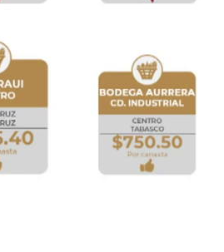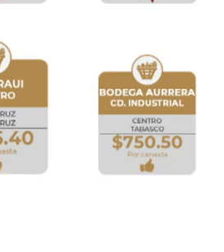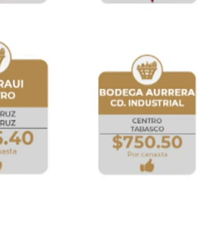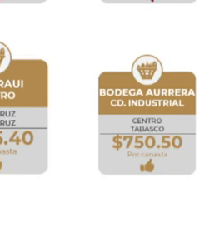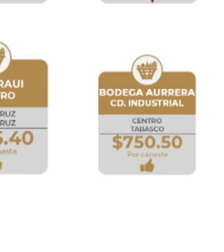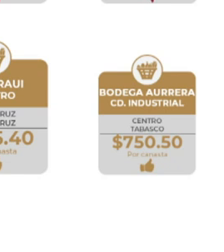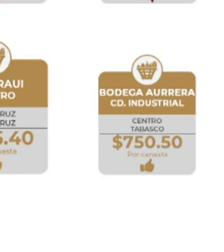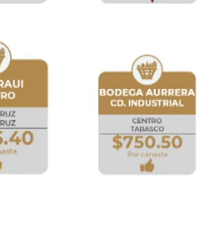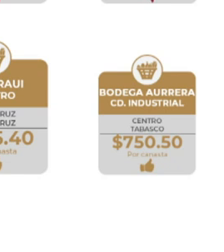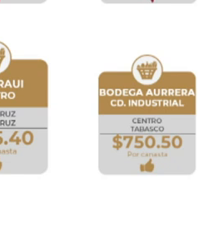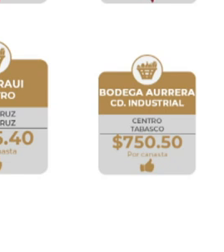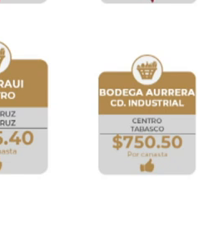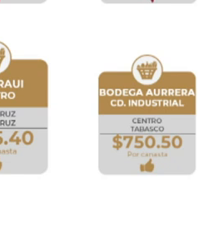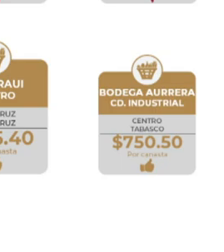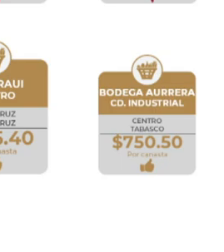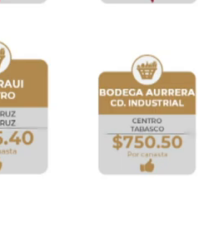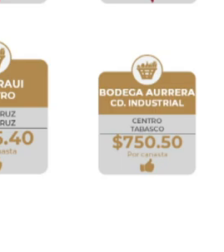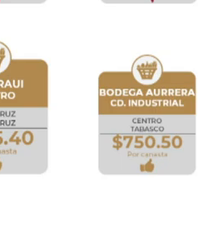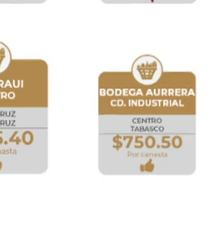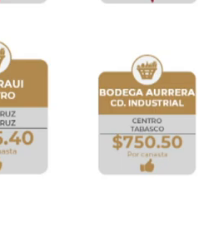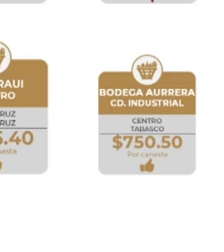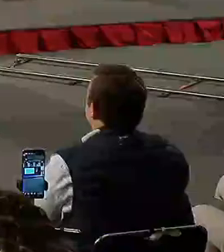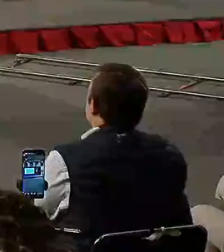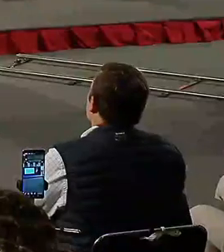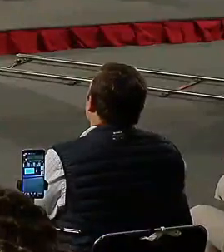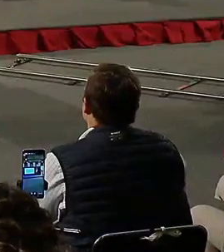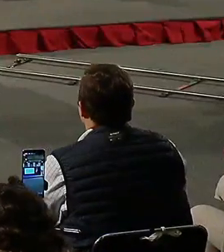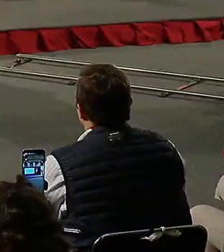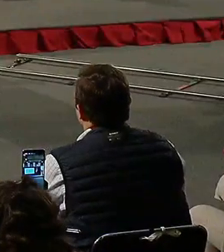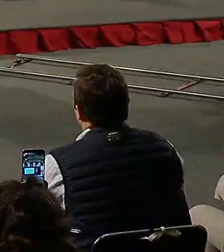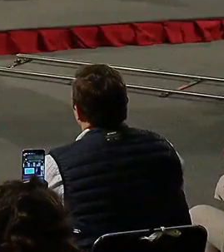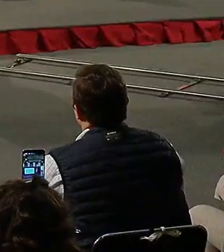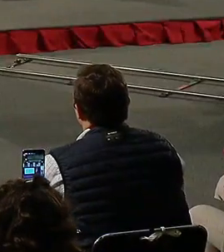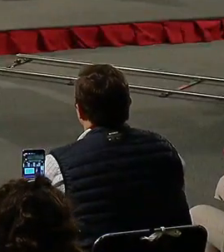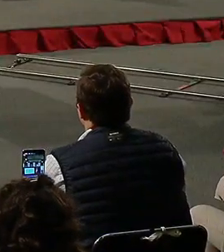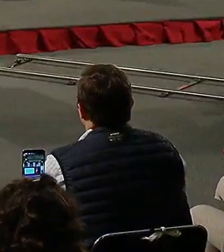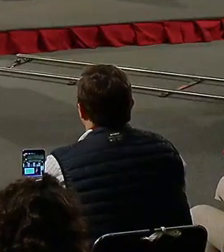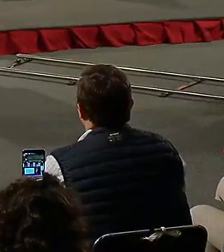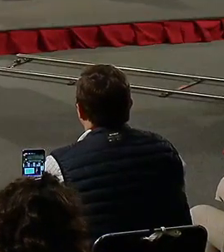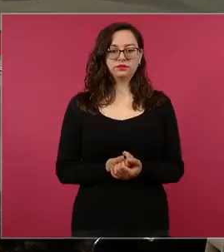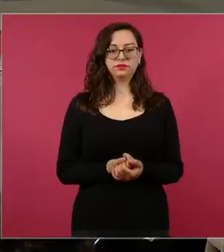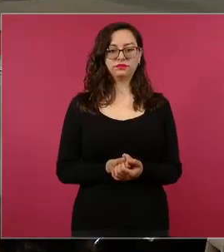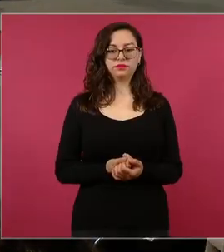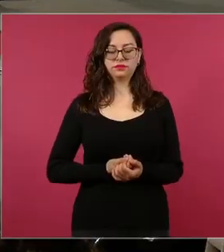Y por el día de hoy, pues es todo. Muchísimas, muchísimas gracias.